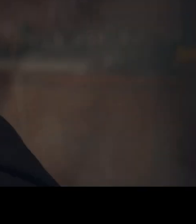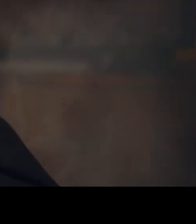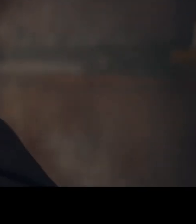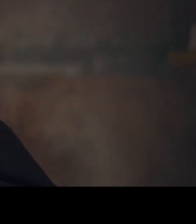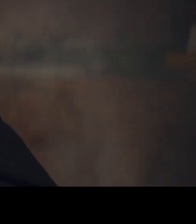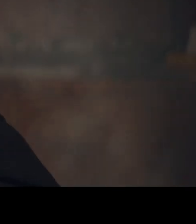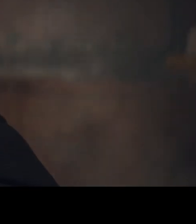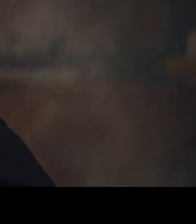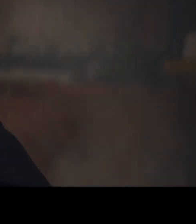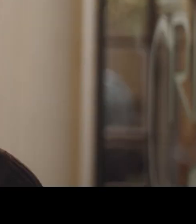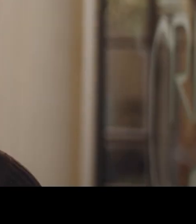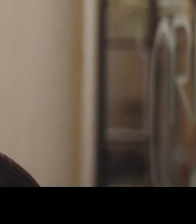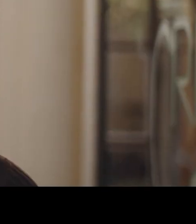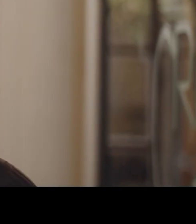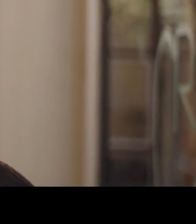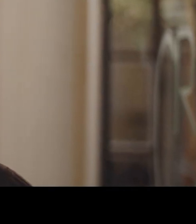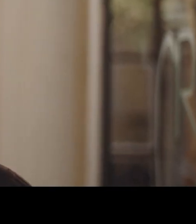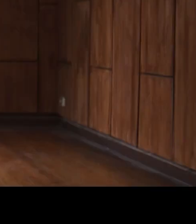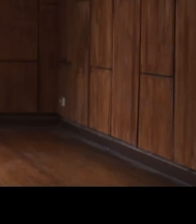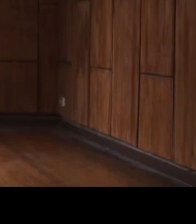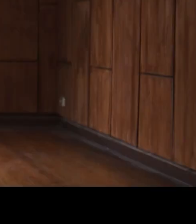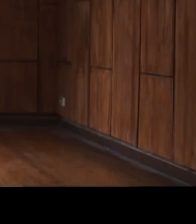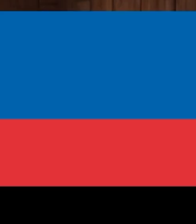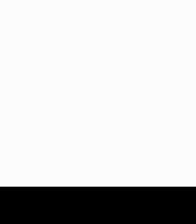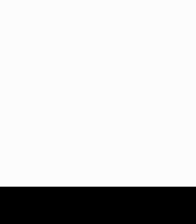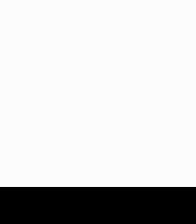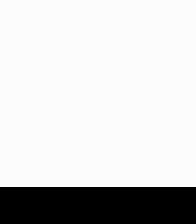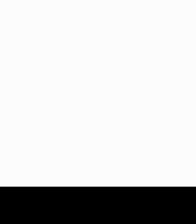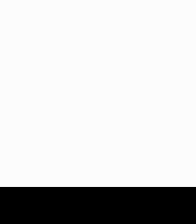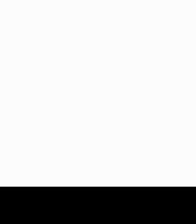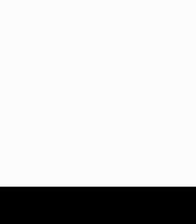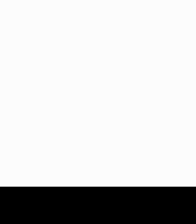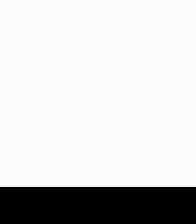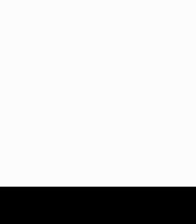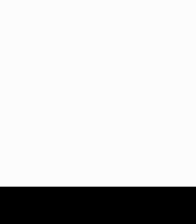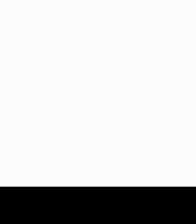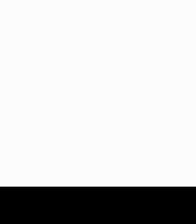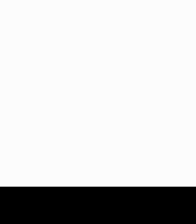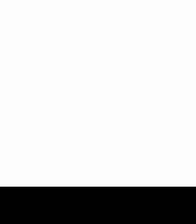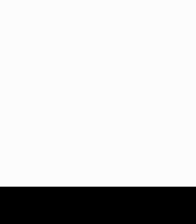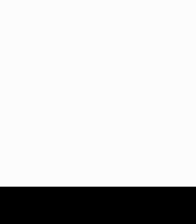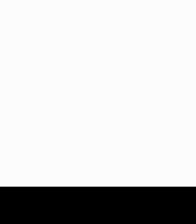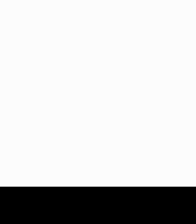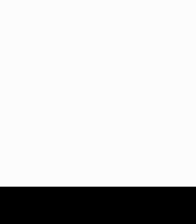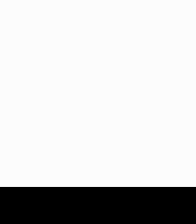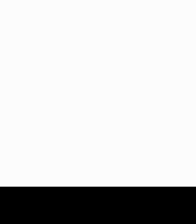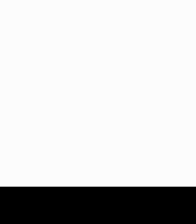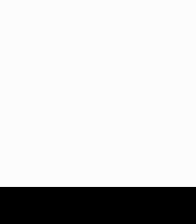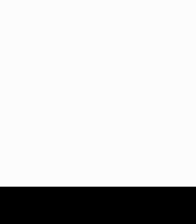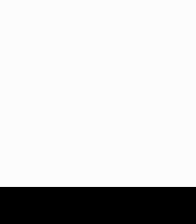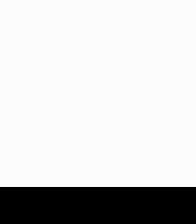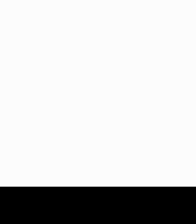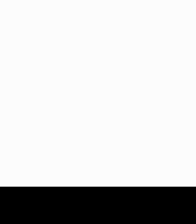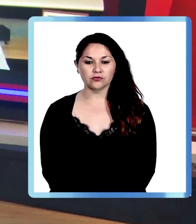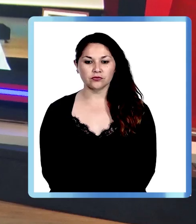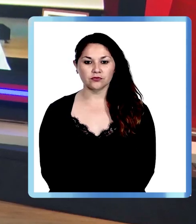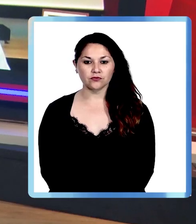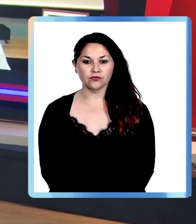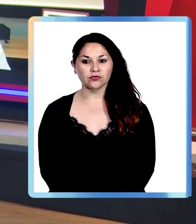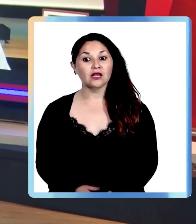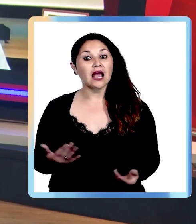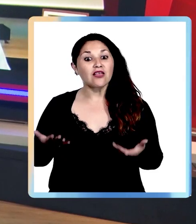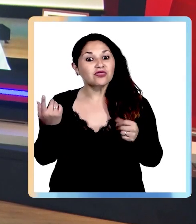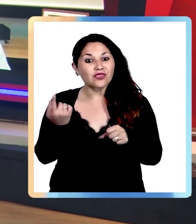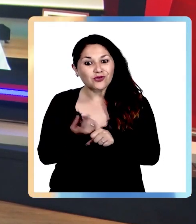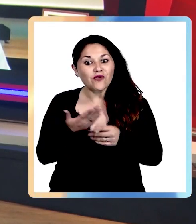concientízate y cuídense. Previene el VIH y usa condón. Ministerio de Salud, Gobierno de Chile, presentes por un mejor futuro. Ya